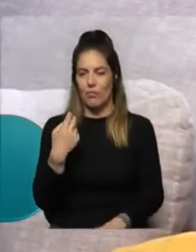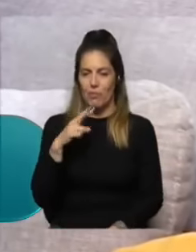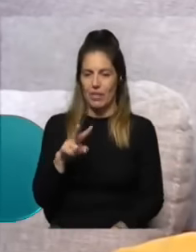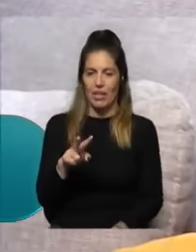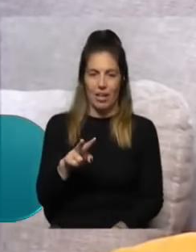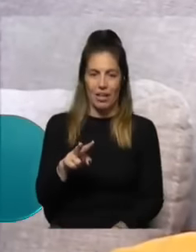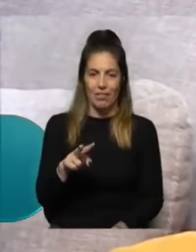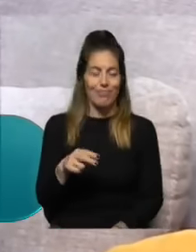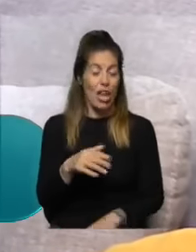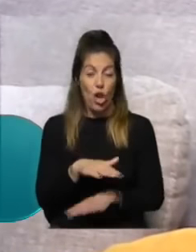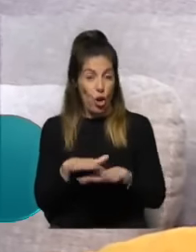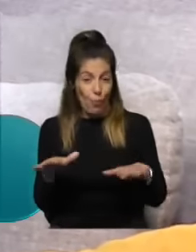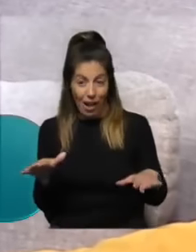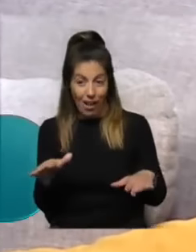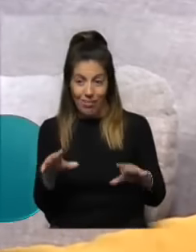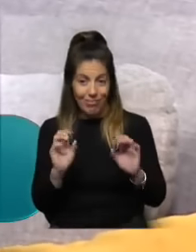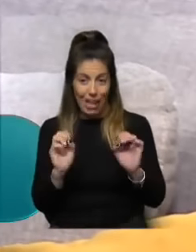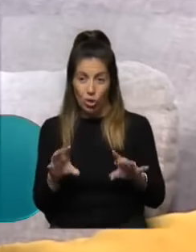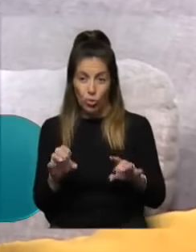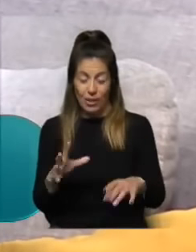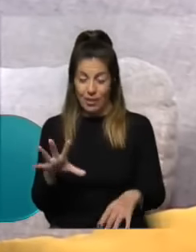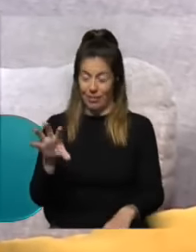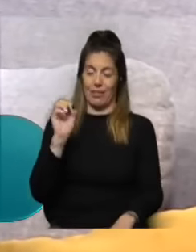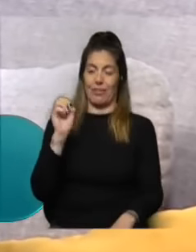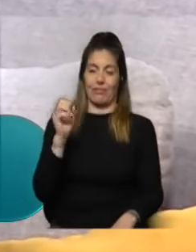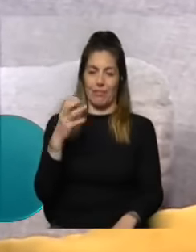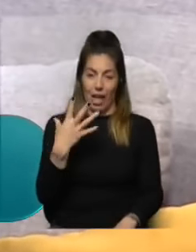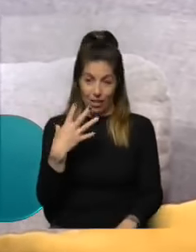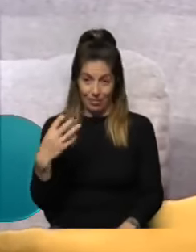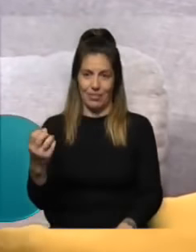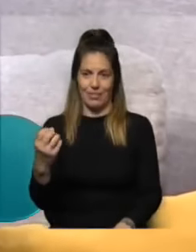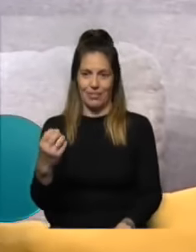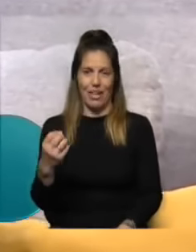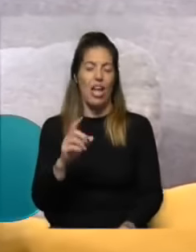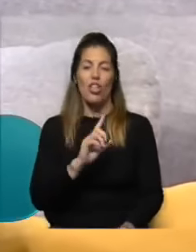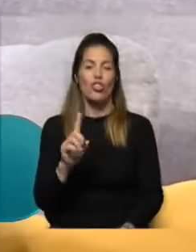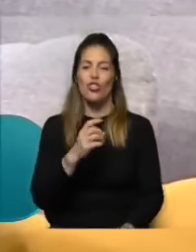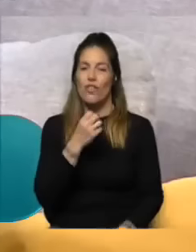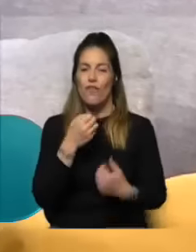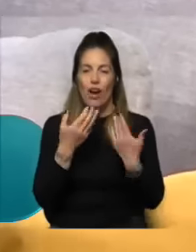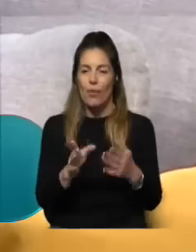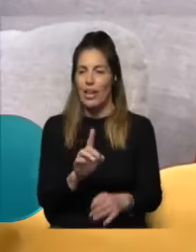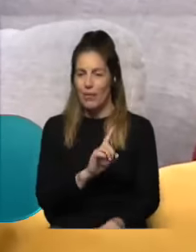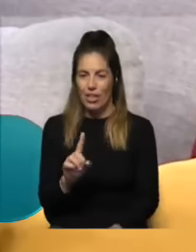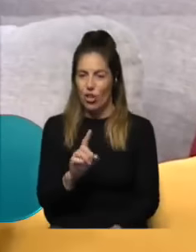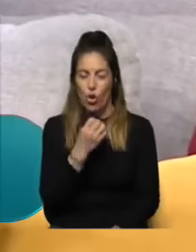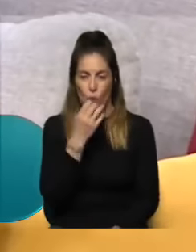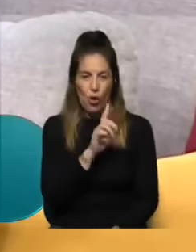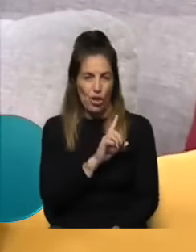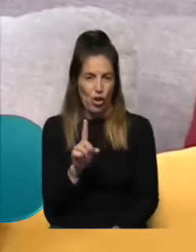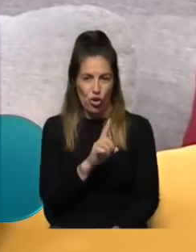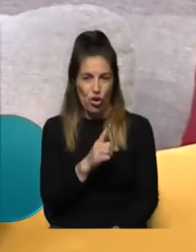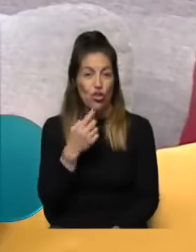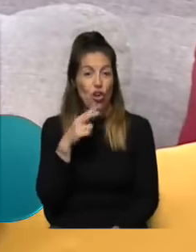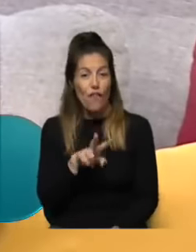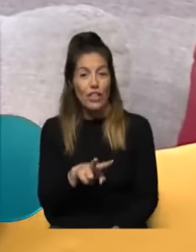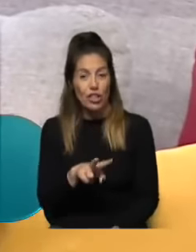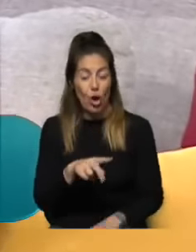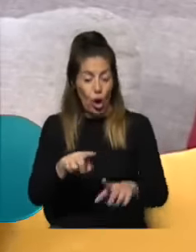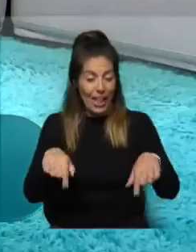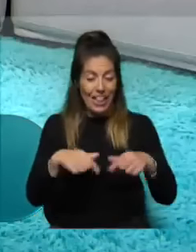miro. Es normal, es natural, es atracción. Entonces, no es favorable. Yo he visto, no solamente en el dormitorio de